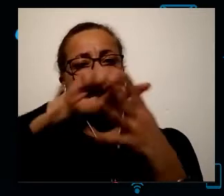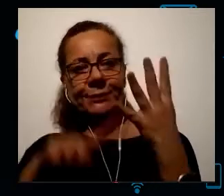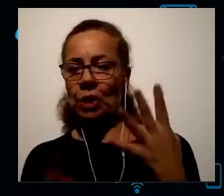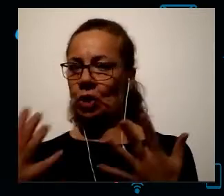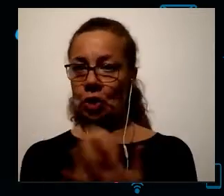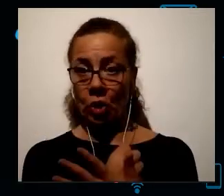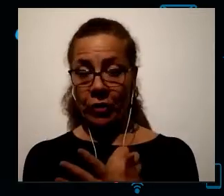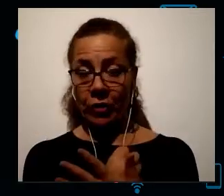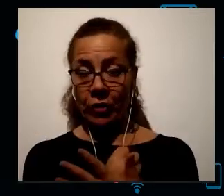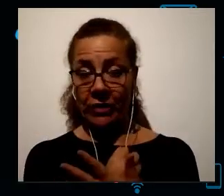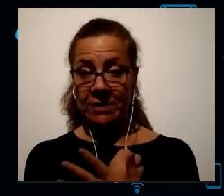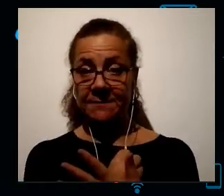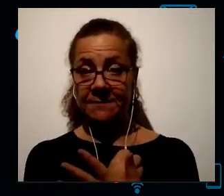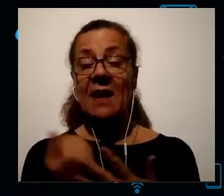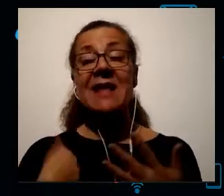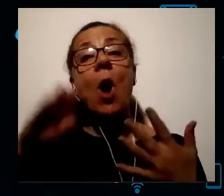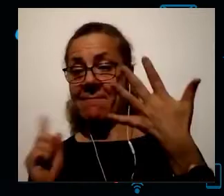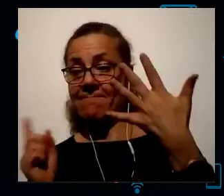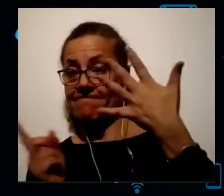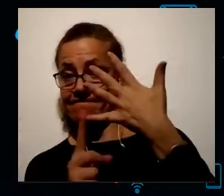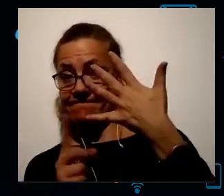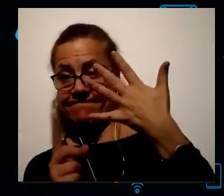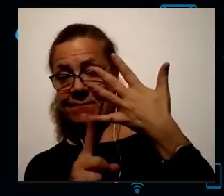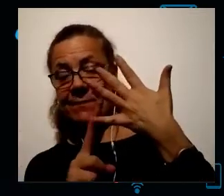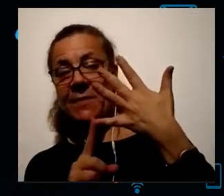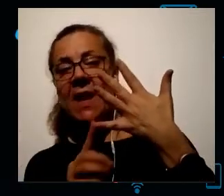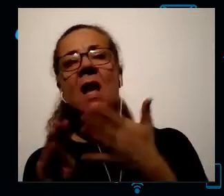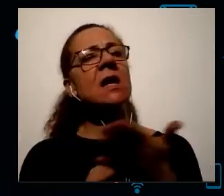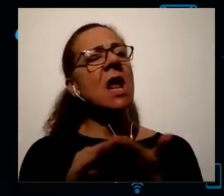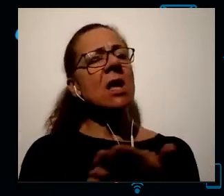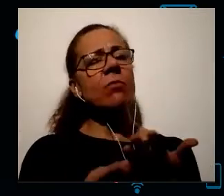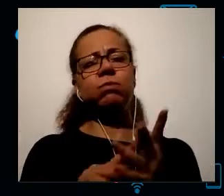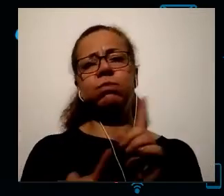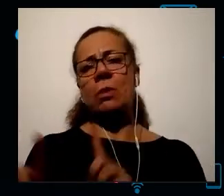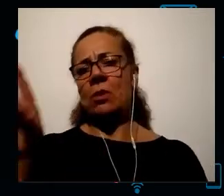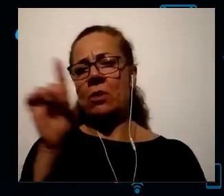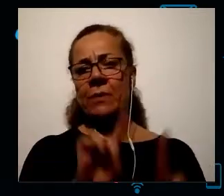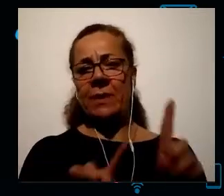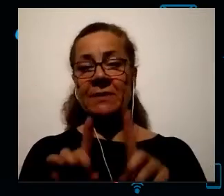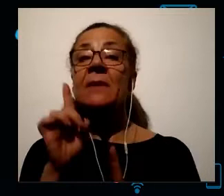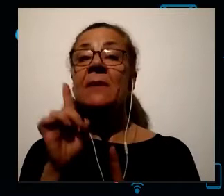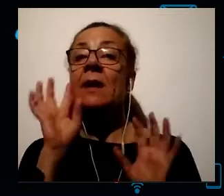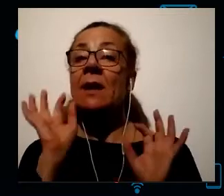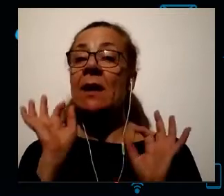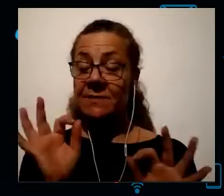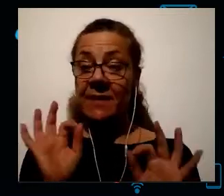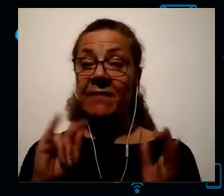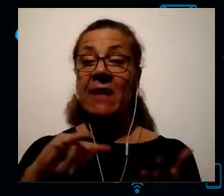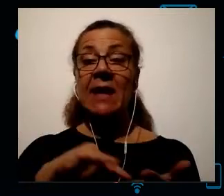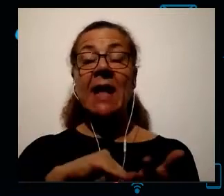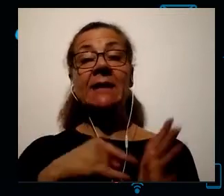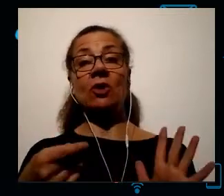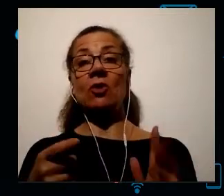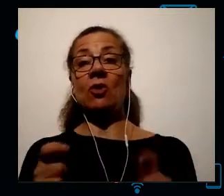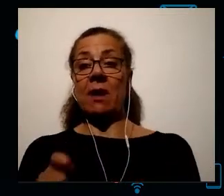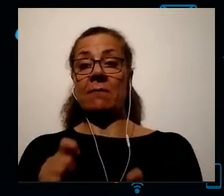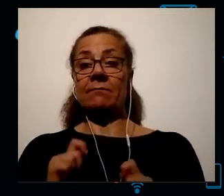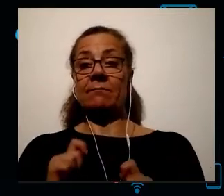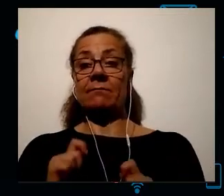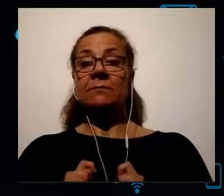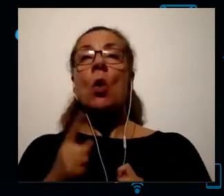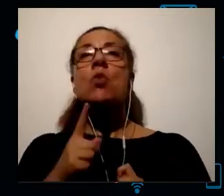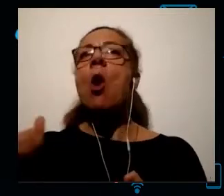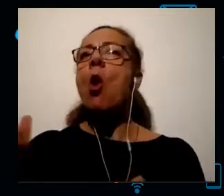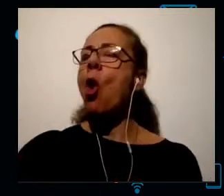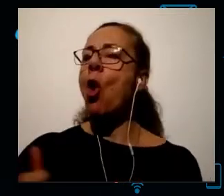la última de estas dimensiones es la resolución de problemas efectivamente la tecnología se nos presenta como una gran oportunidad